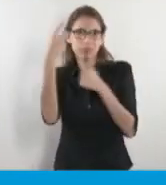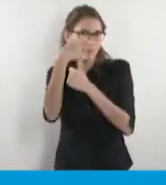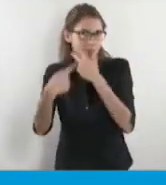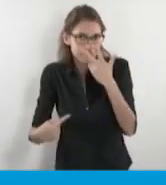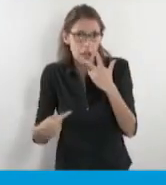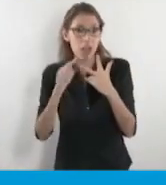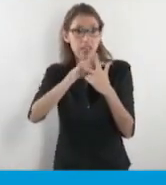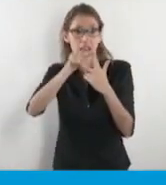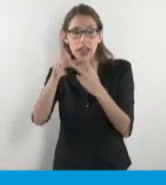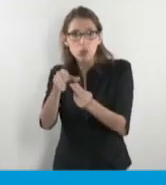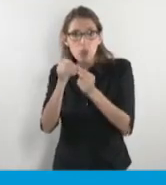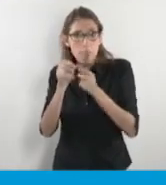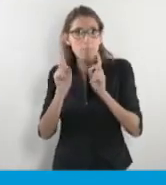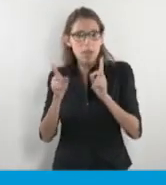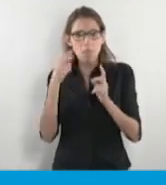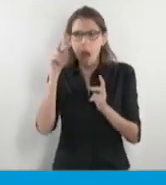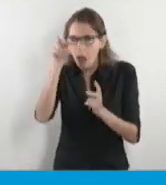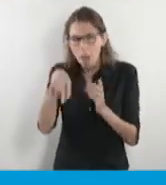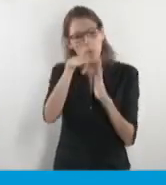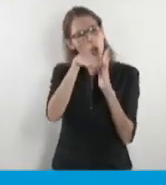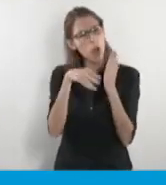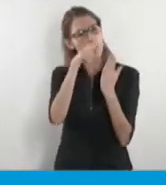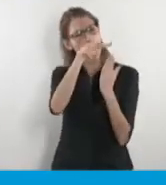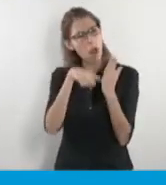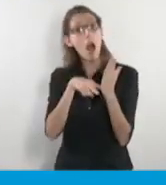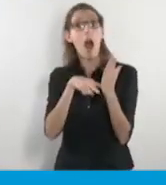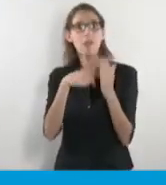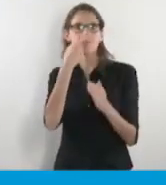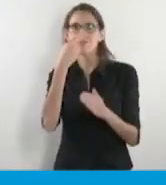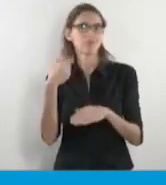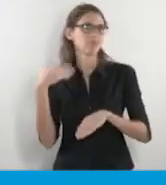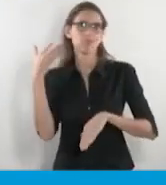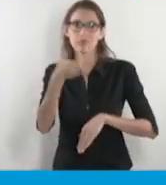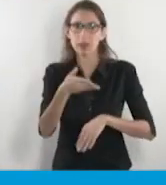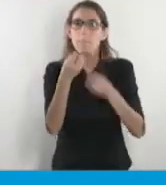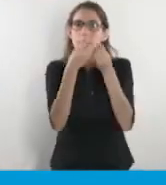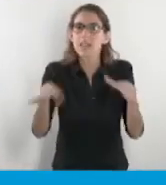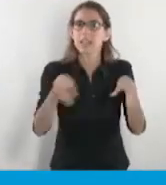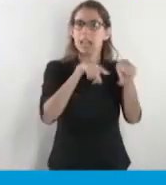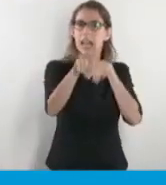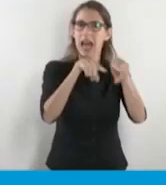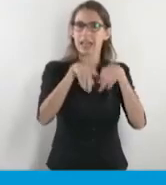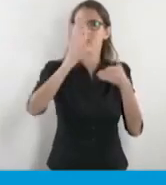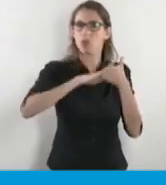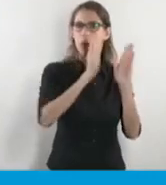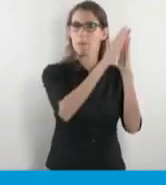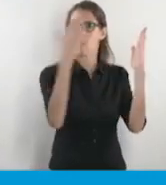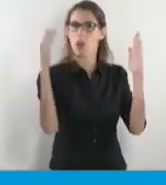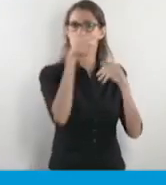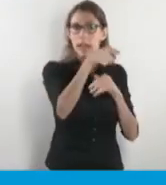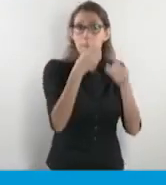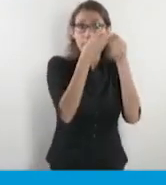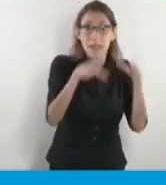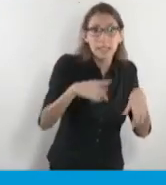terminé termina eligiendo y al mismo tiempo que empecé a estudiar bibliotecología empecé a trabajar una biblioteca